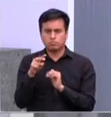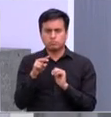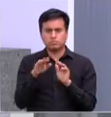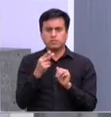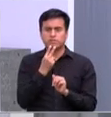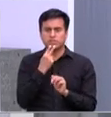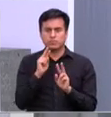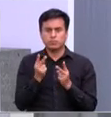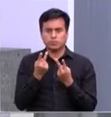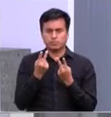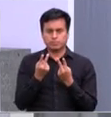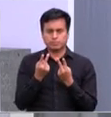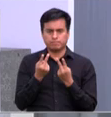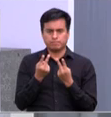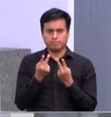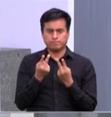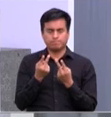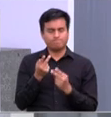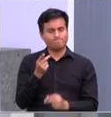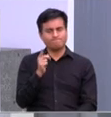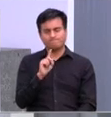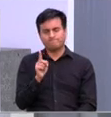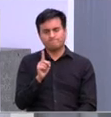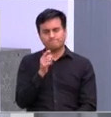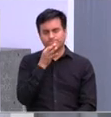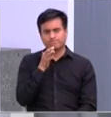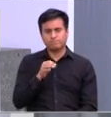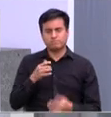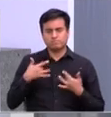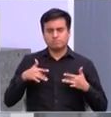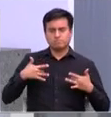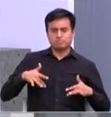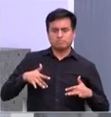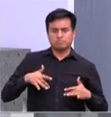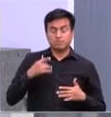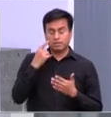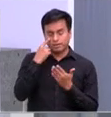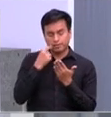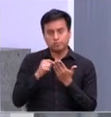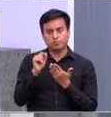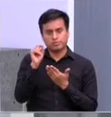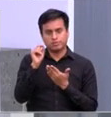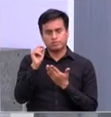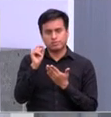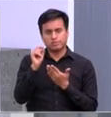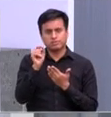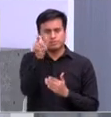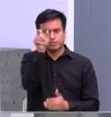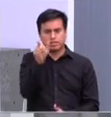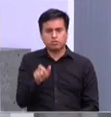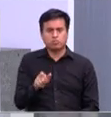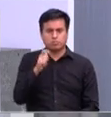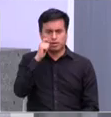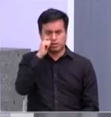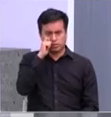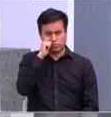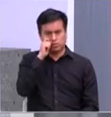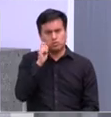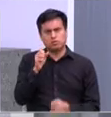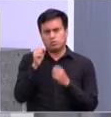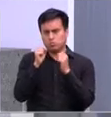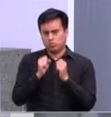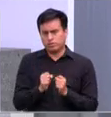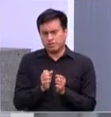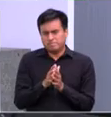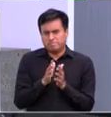ser vivo, no nos excusa de reconocer que el ser humano puede ser